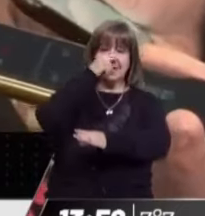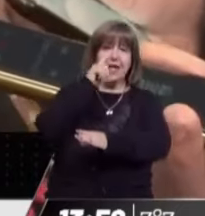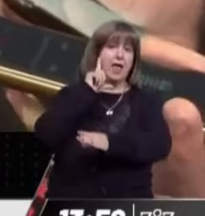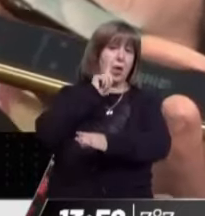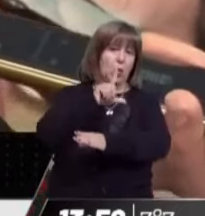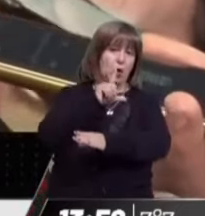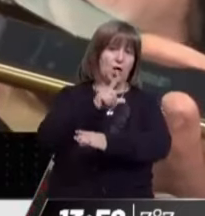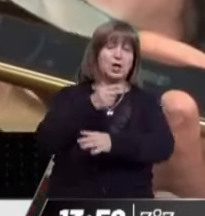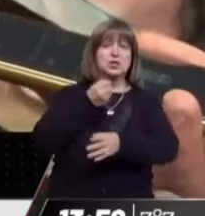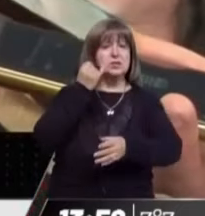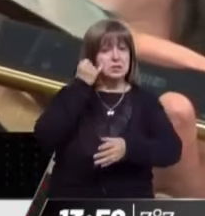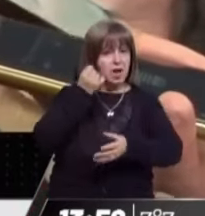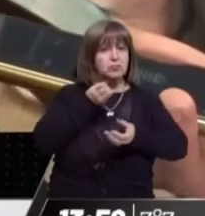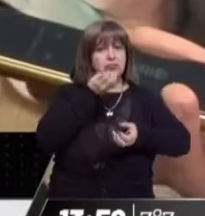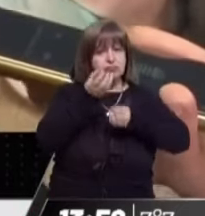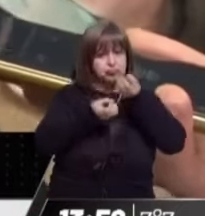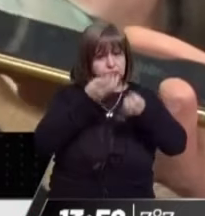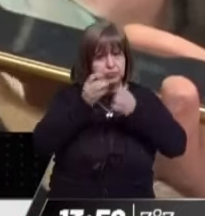julio.